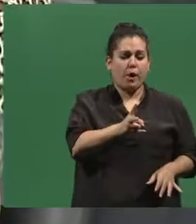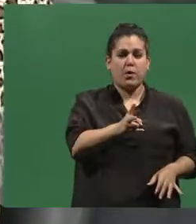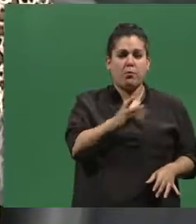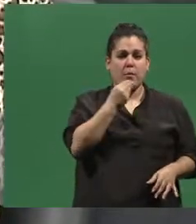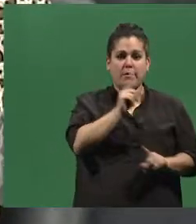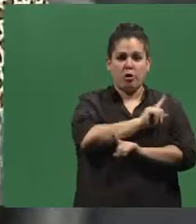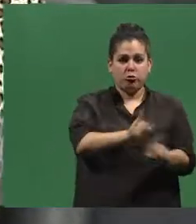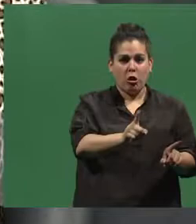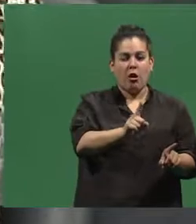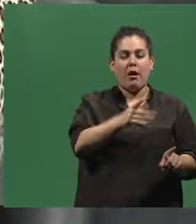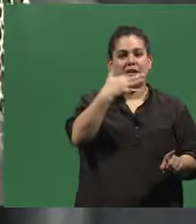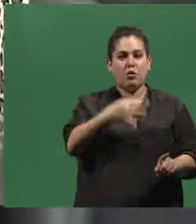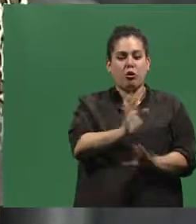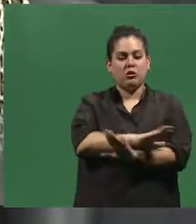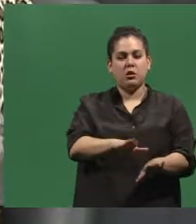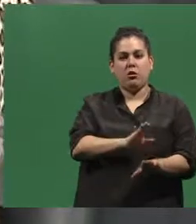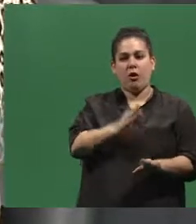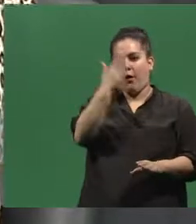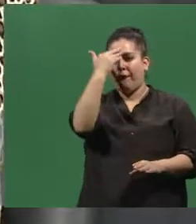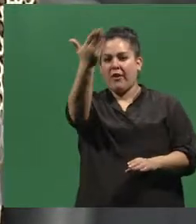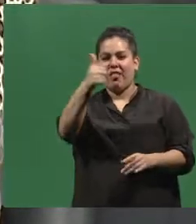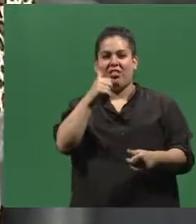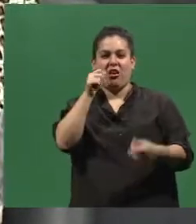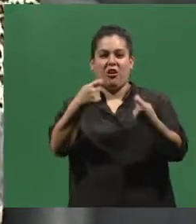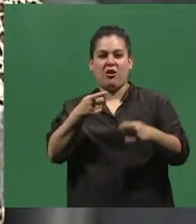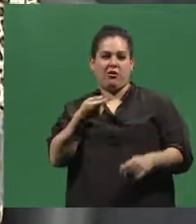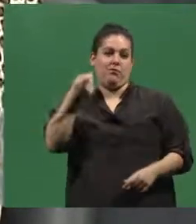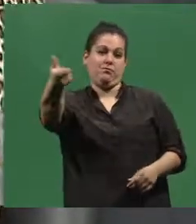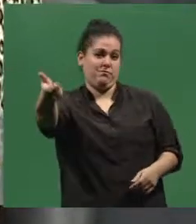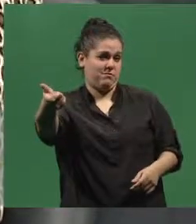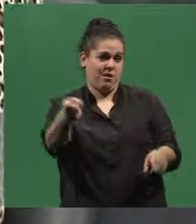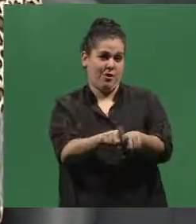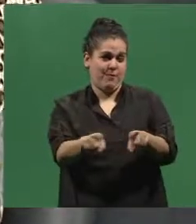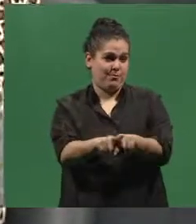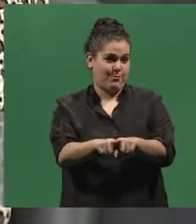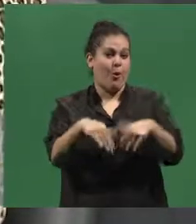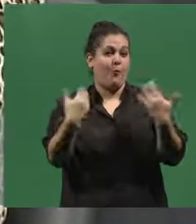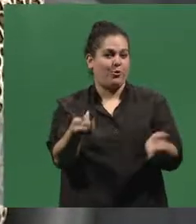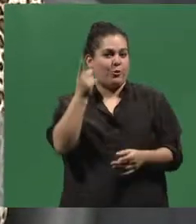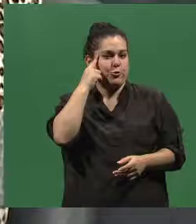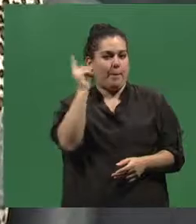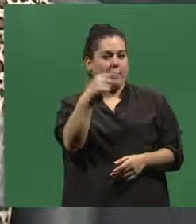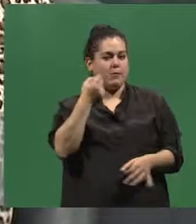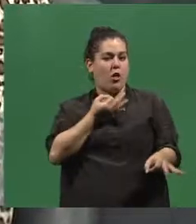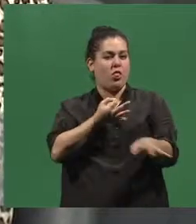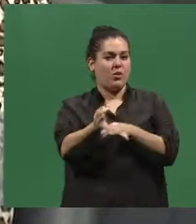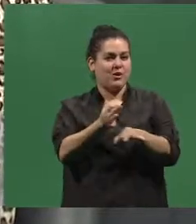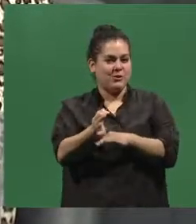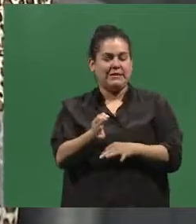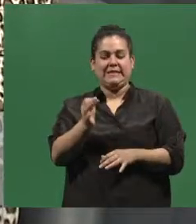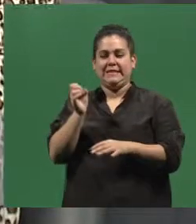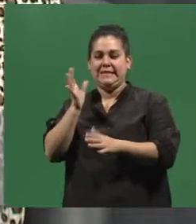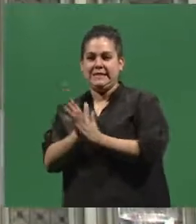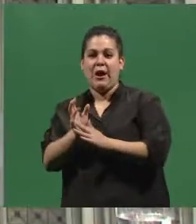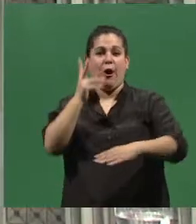ciertos alimentos, van a ir en el kiosco de enfrente y lo van a consumir. Por eso creemos la educación. Educar. A mí me parece... Vamos a